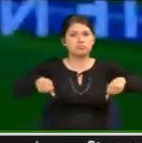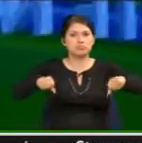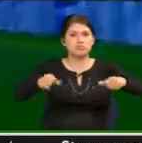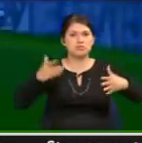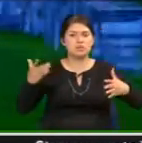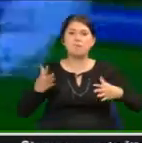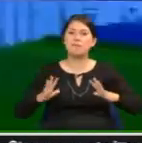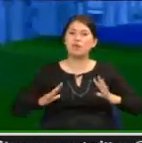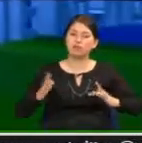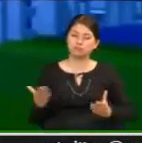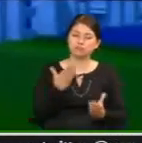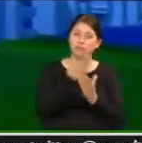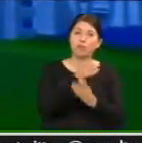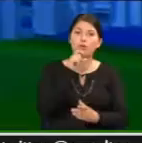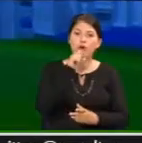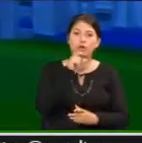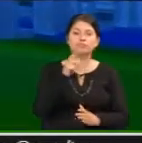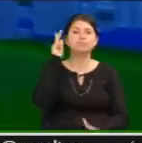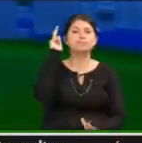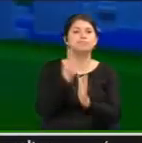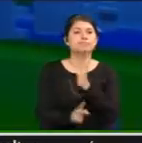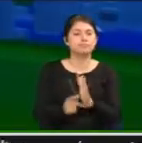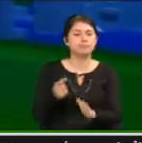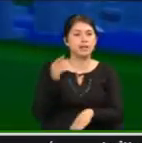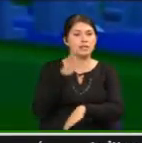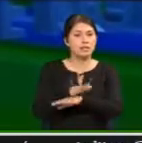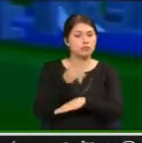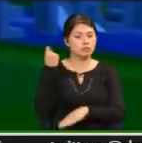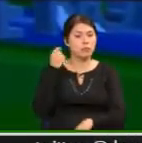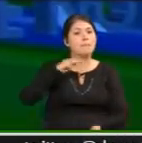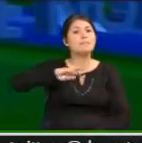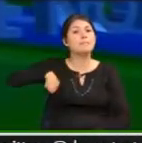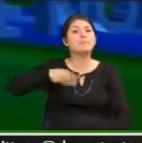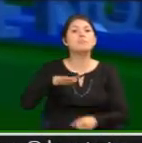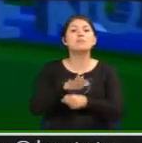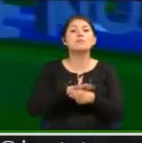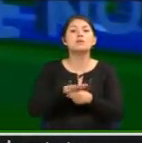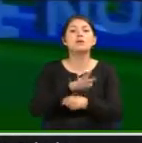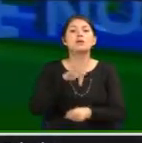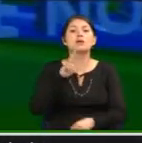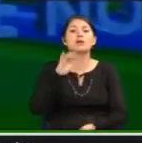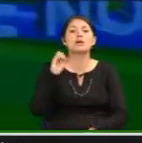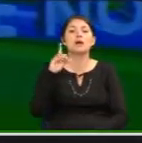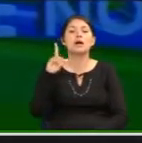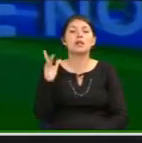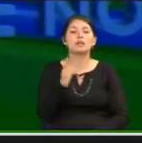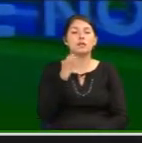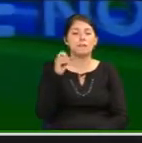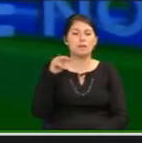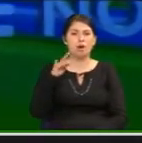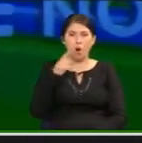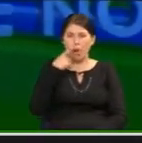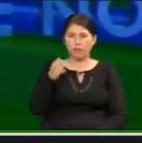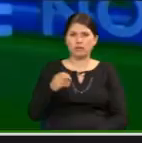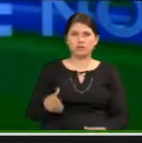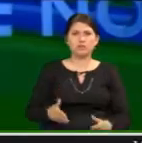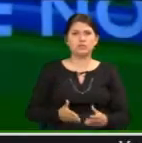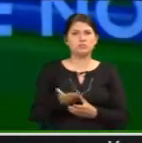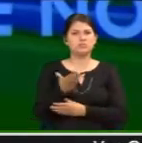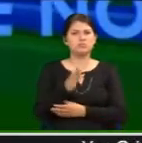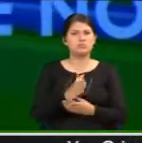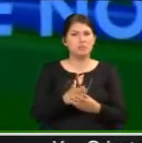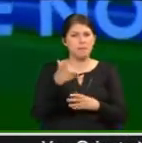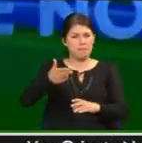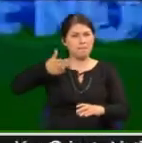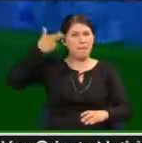venía de vacaciones a Bucaramanga fue asesinado en la tarde de este miércoles en el barrio Real de Minas. Un hombre lo sorprendió con una ráfaga